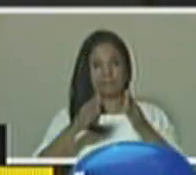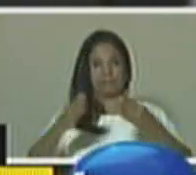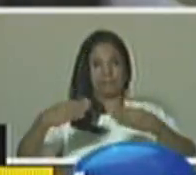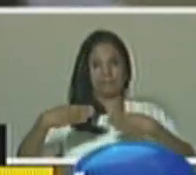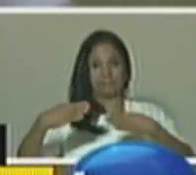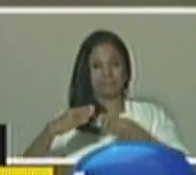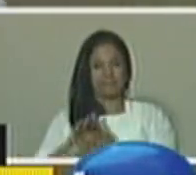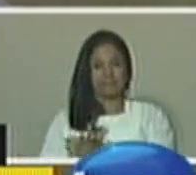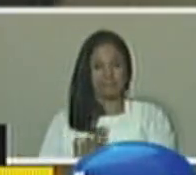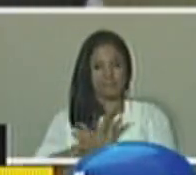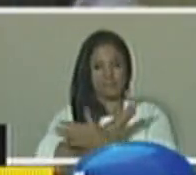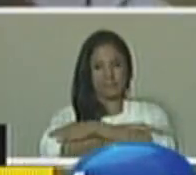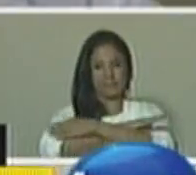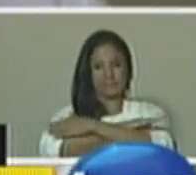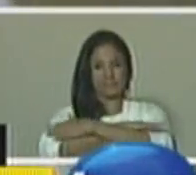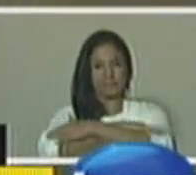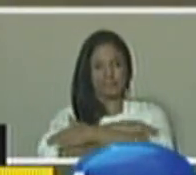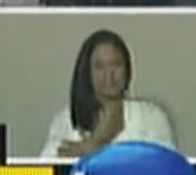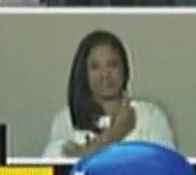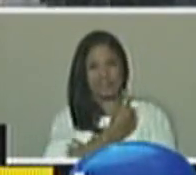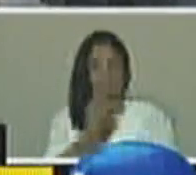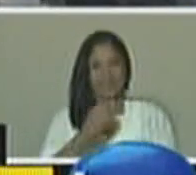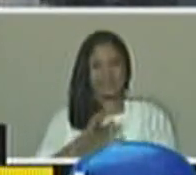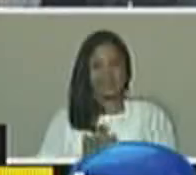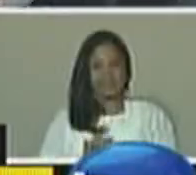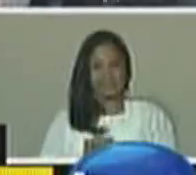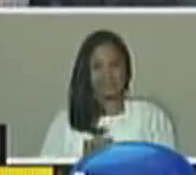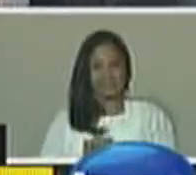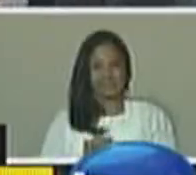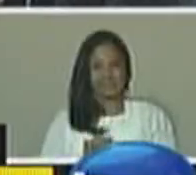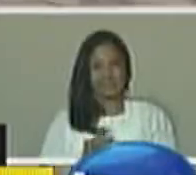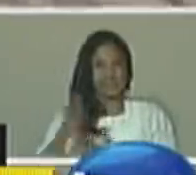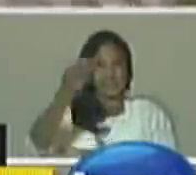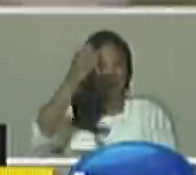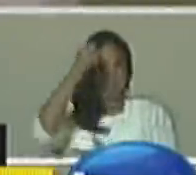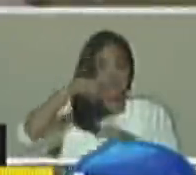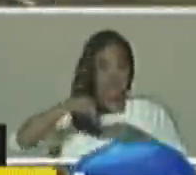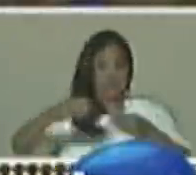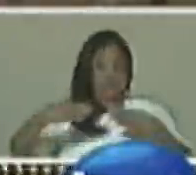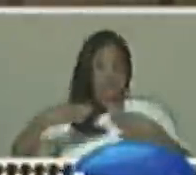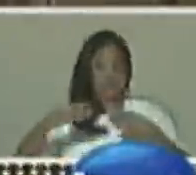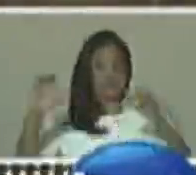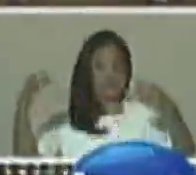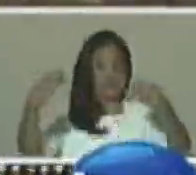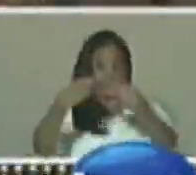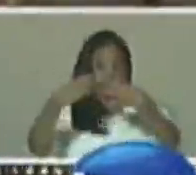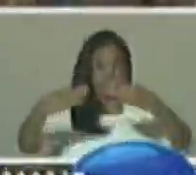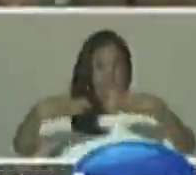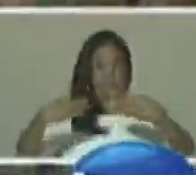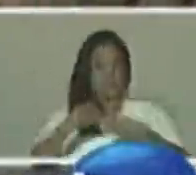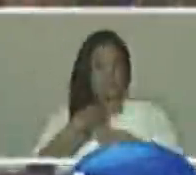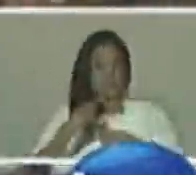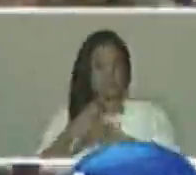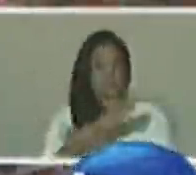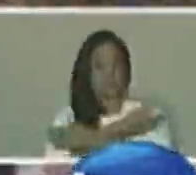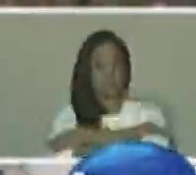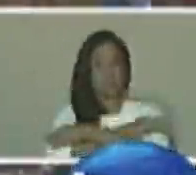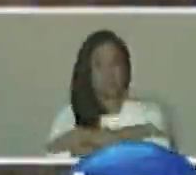Panamá. ¡Felicidades! Se queda en Panamá el premio. Se queda la copa en Panamá. ¡Felicidades,